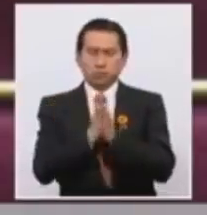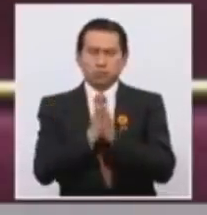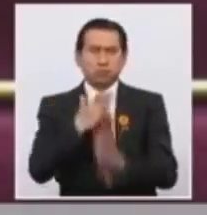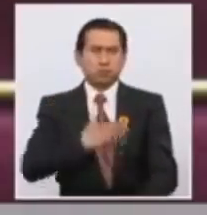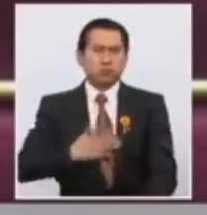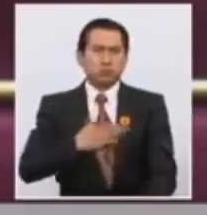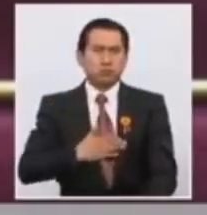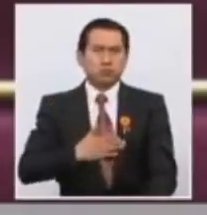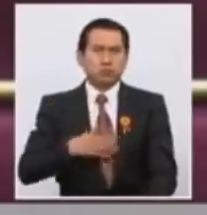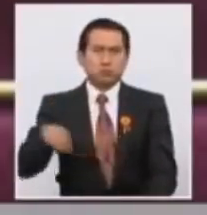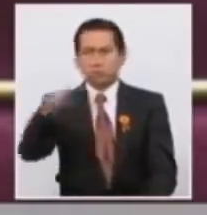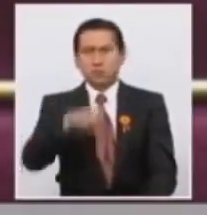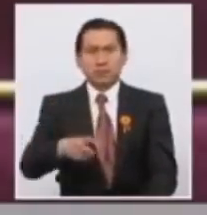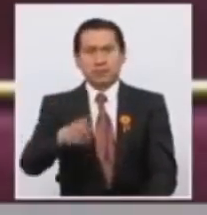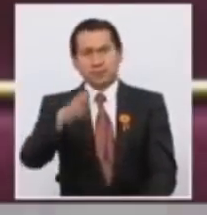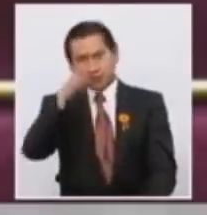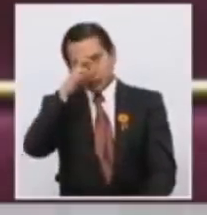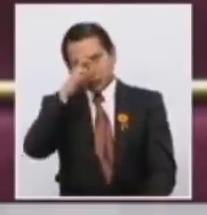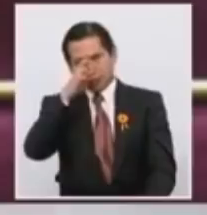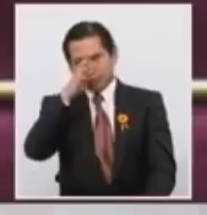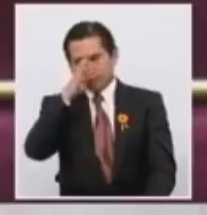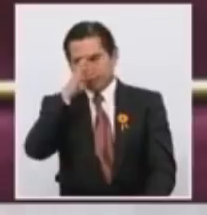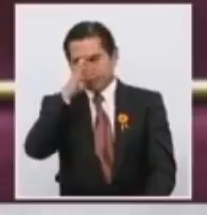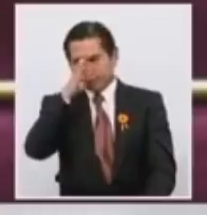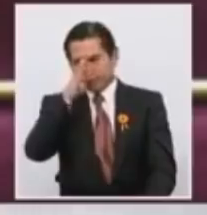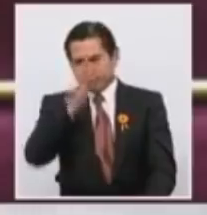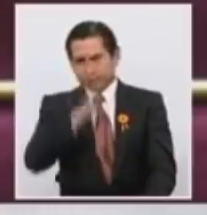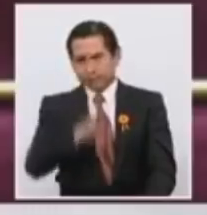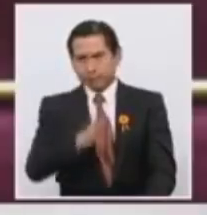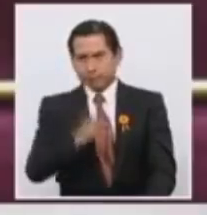sean serios y dejen de mover la fecha